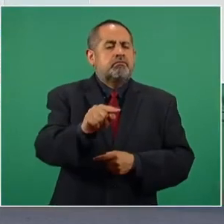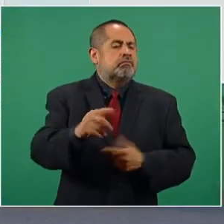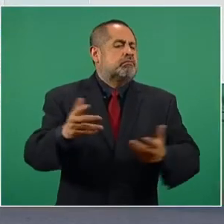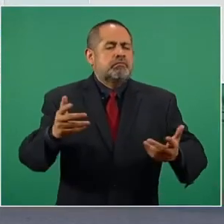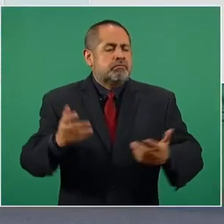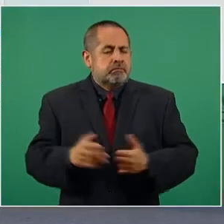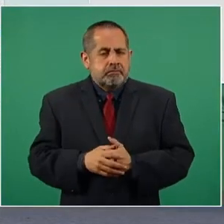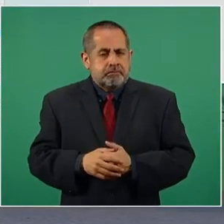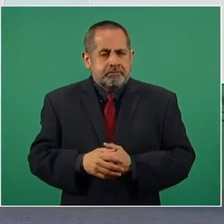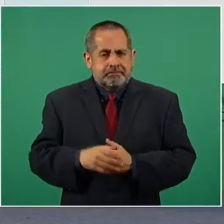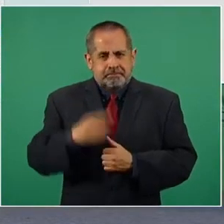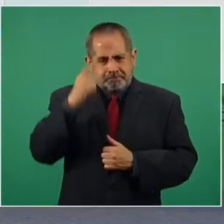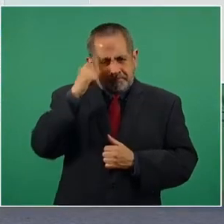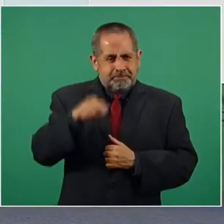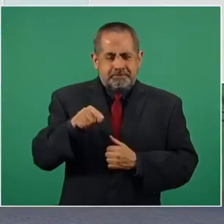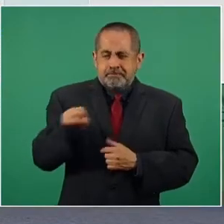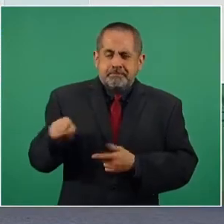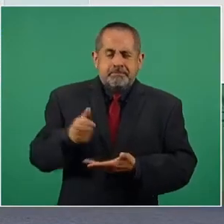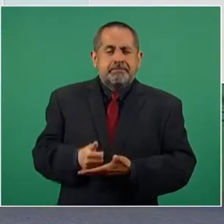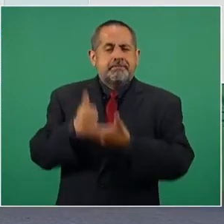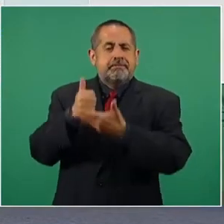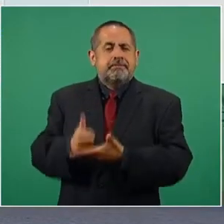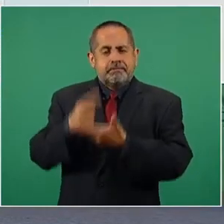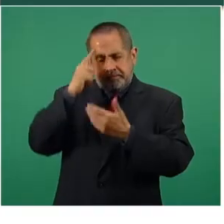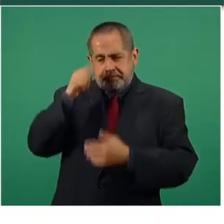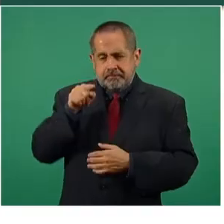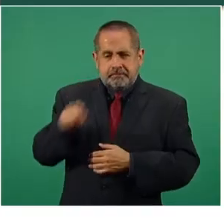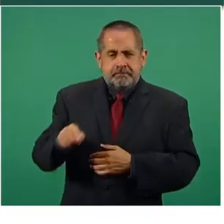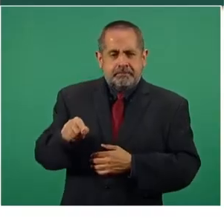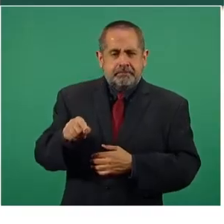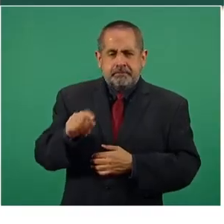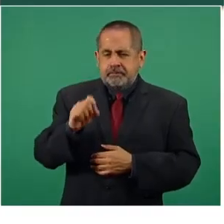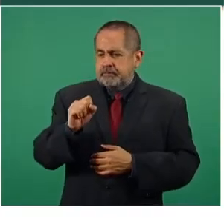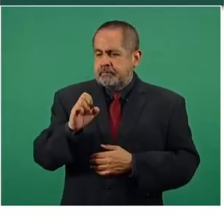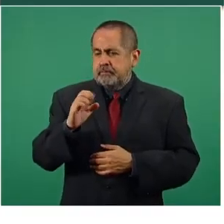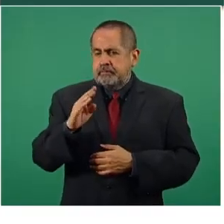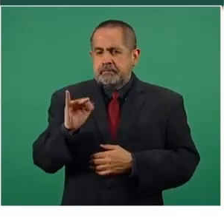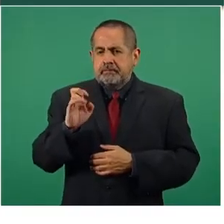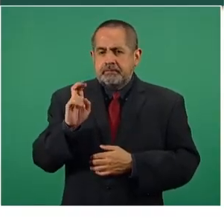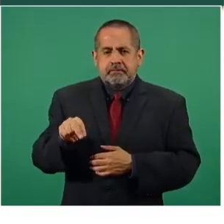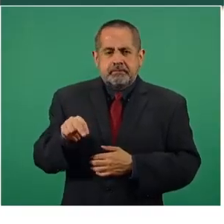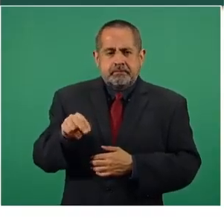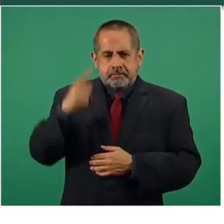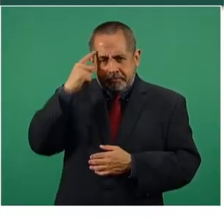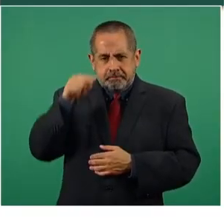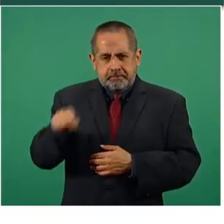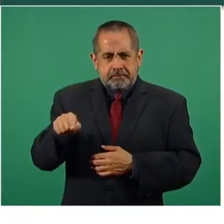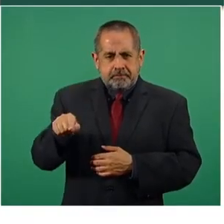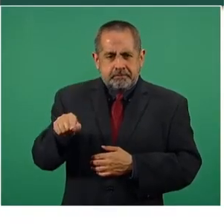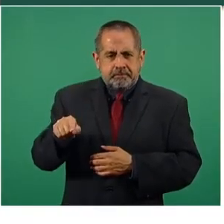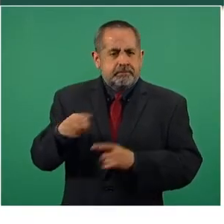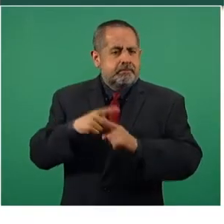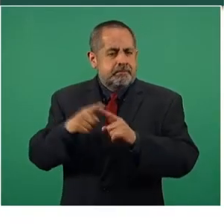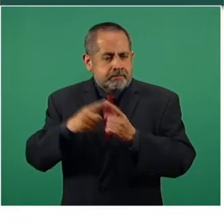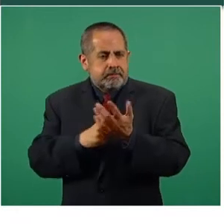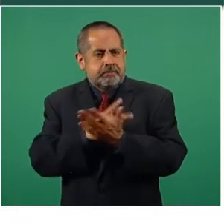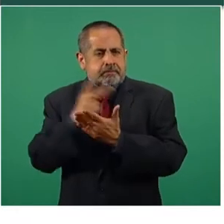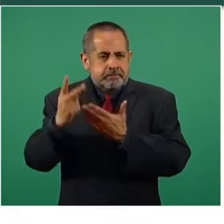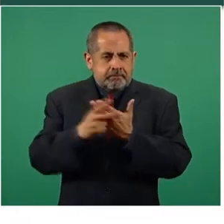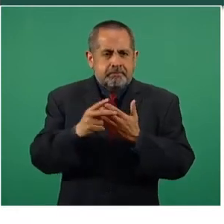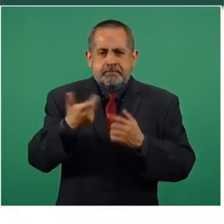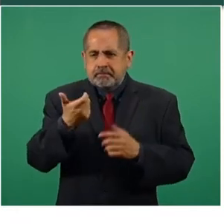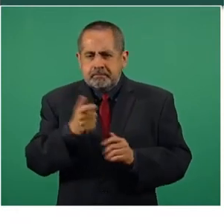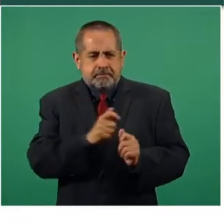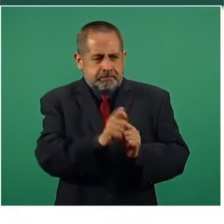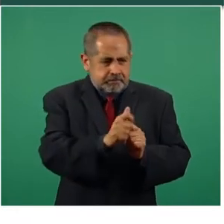a las distribuciones que realiza la Secretaría de Bienestar para los diferentes programas que